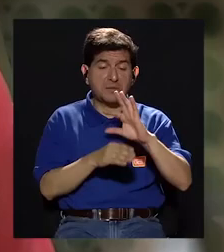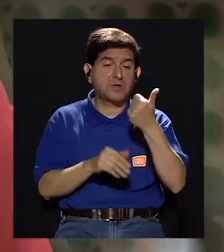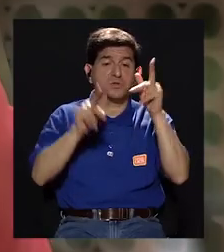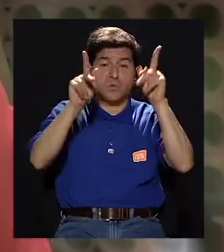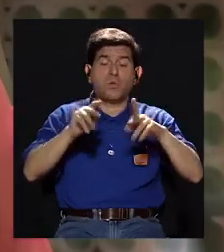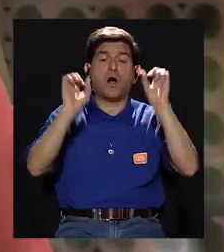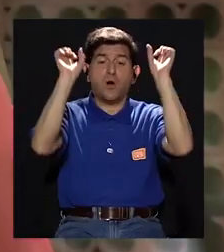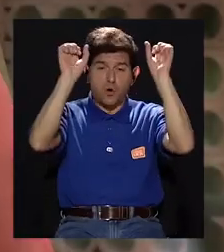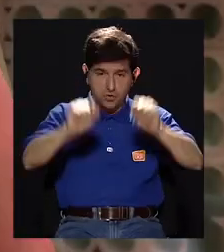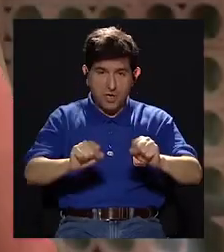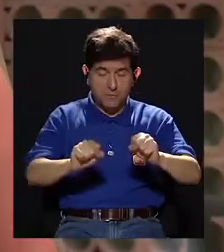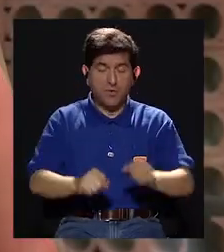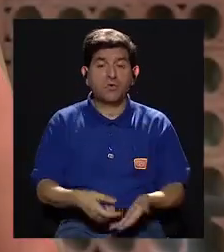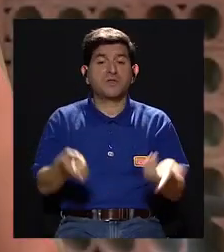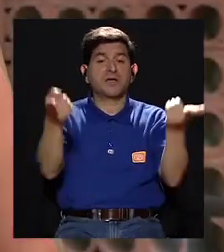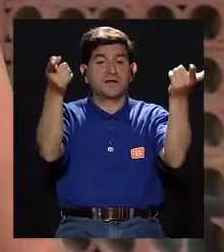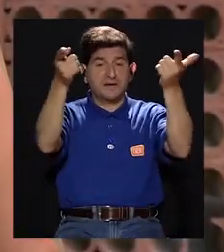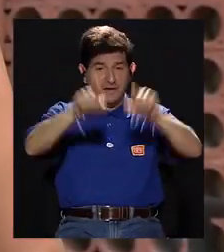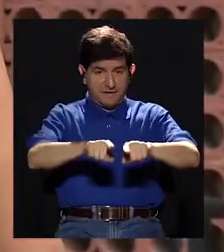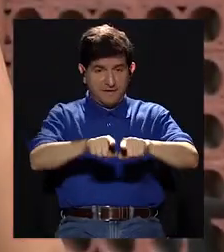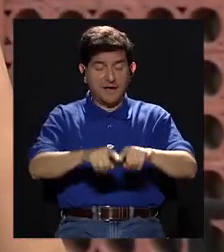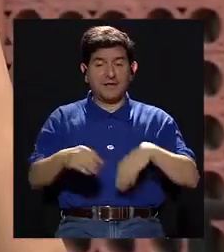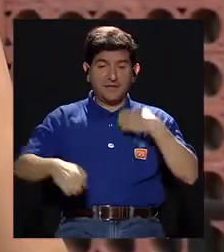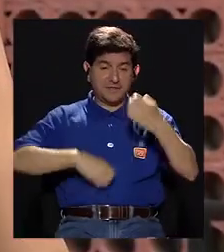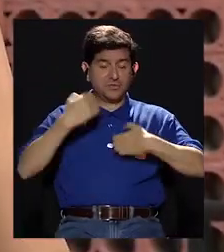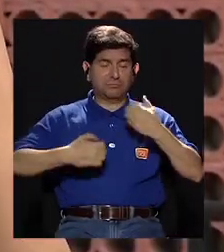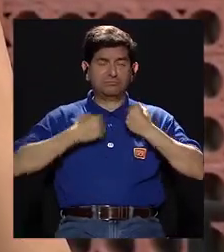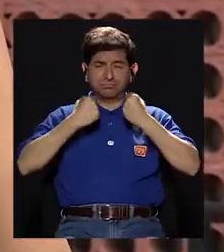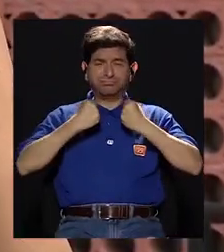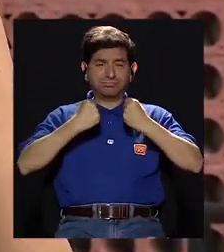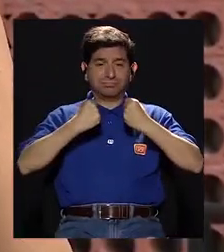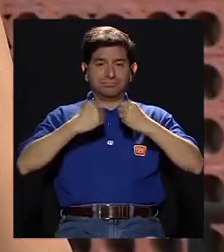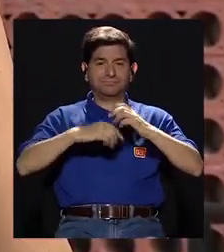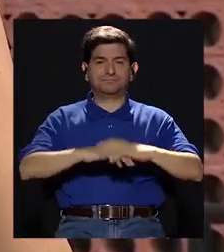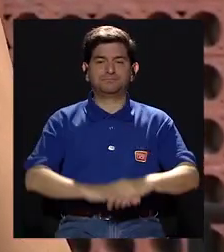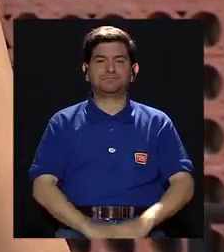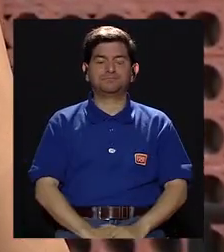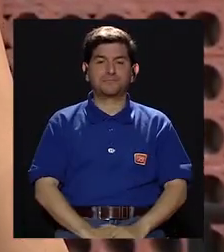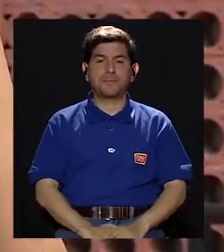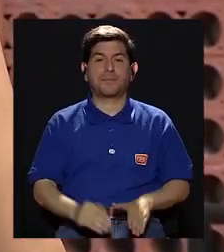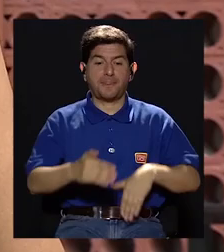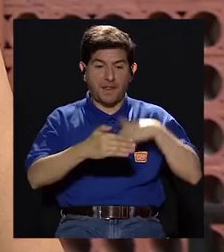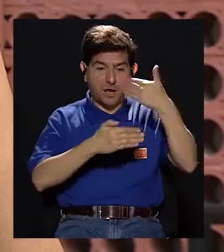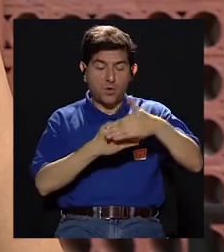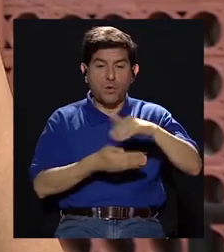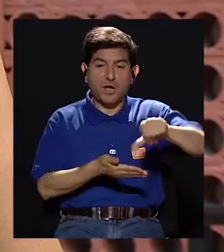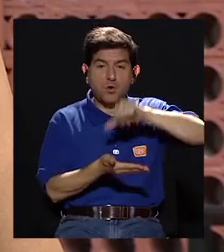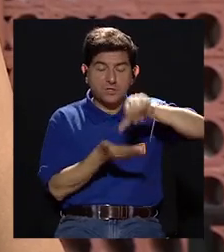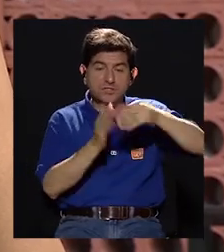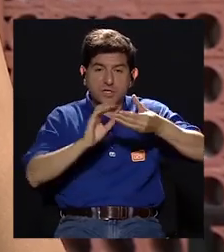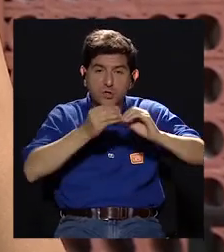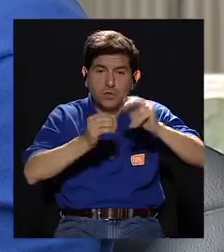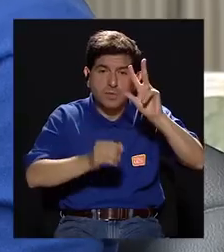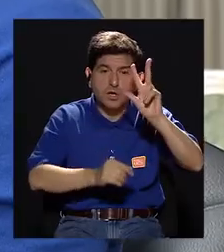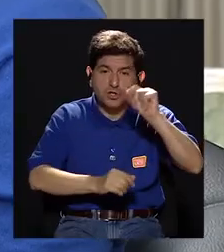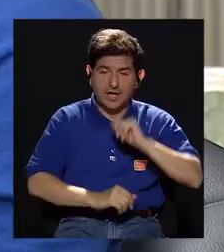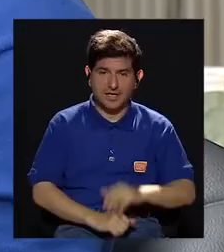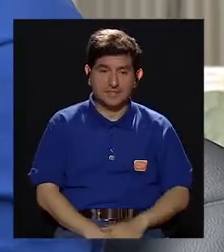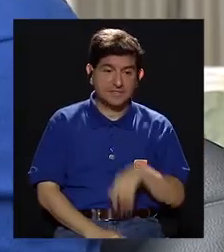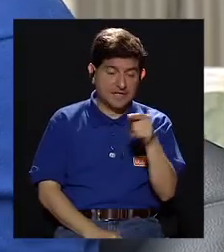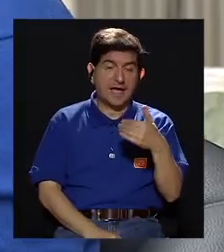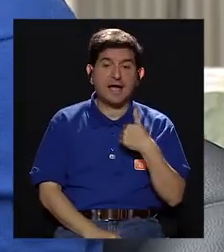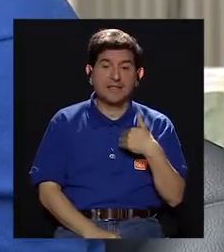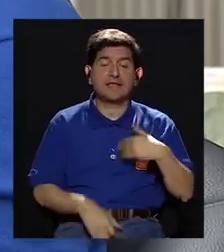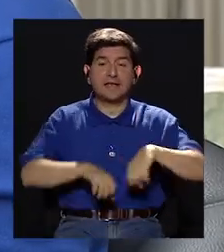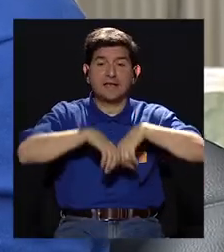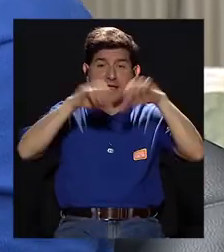otras personas, digamos, en un caso de una emoción muy fuerte o así. Después pasamos al centro número 3. Ahí